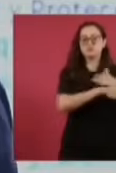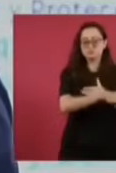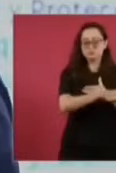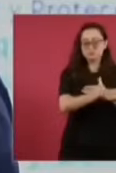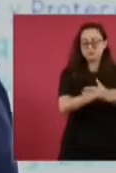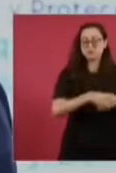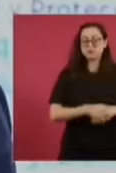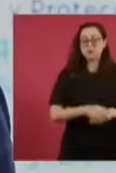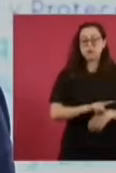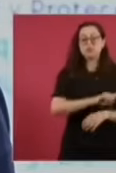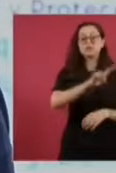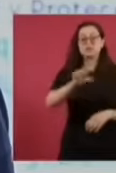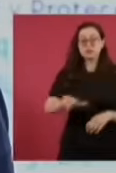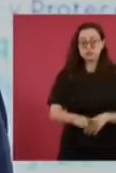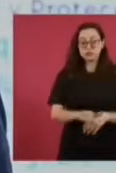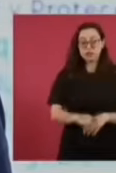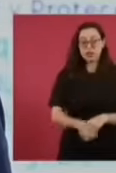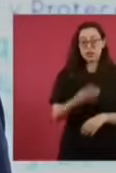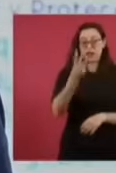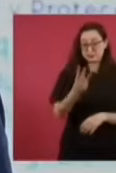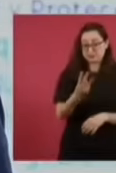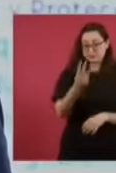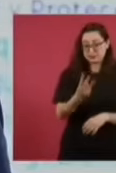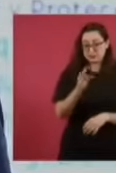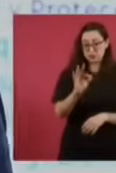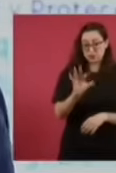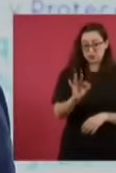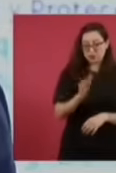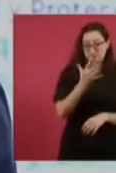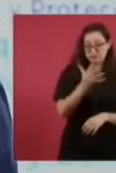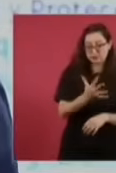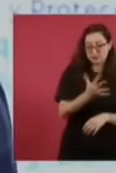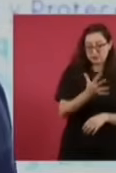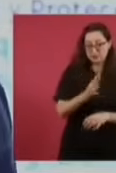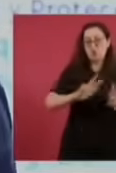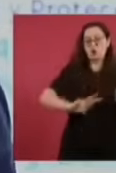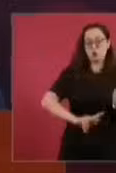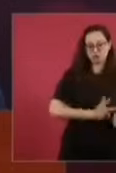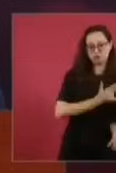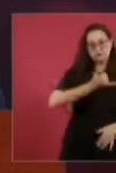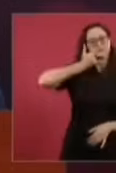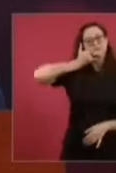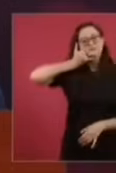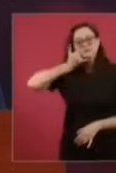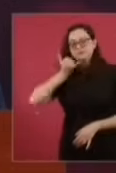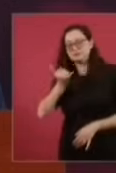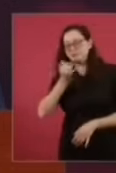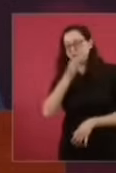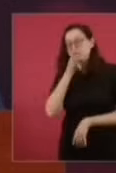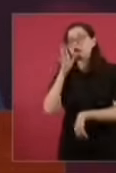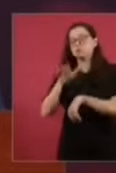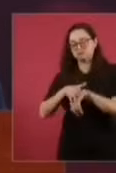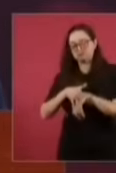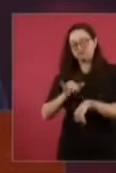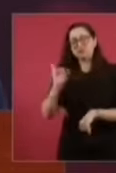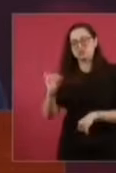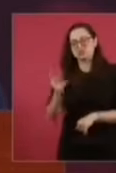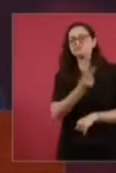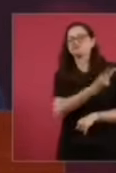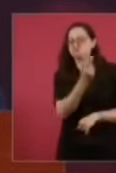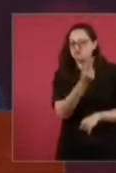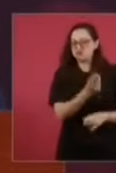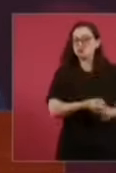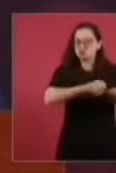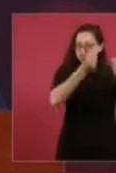llamada, a las 15:45, la embajada confirmó la información y reiteró que se